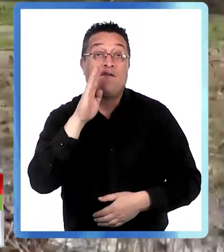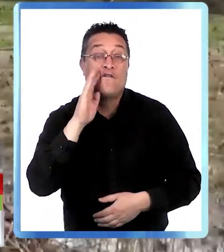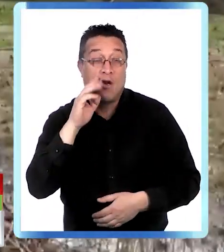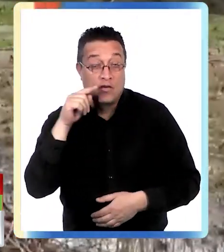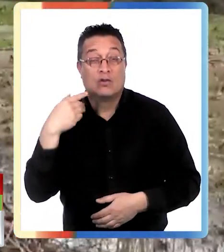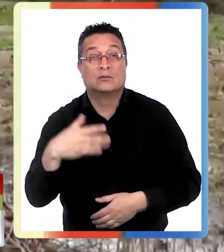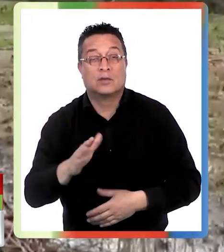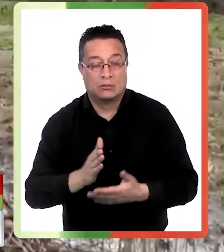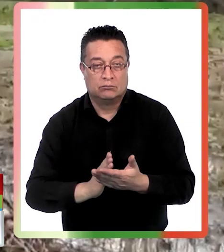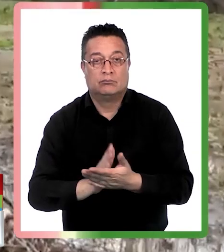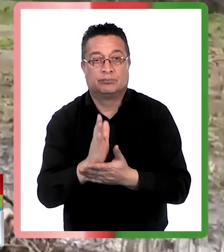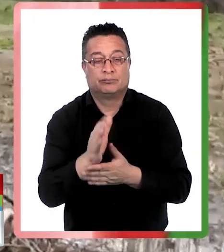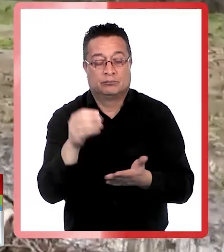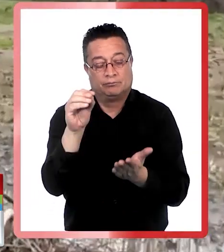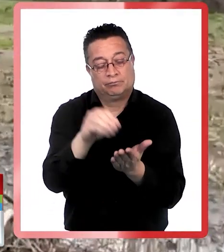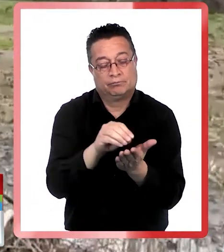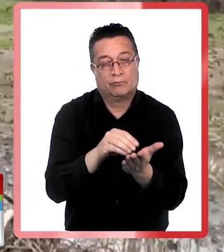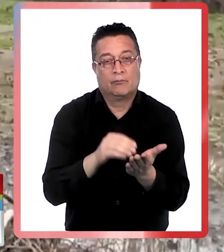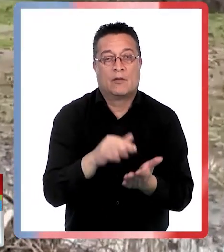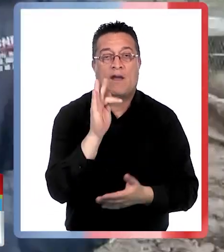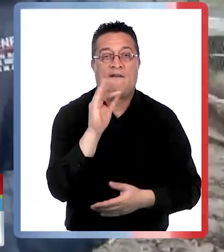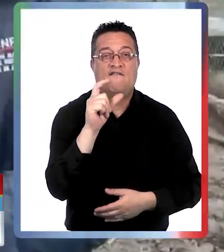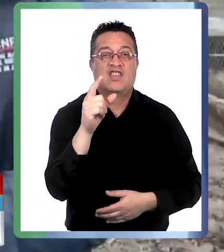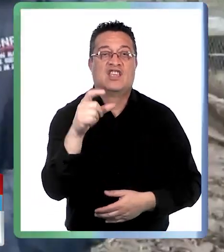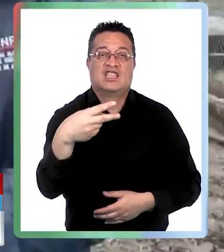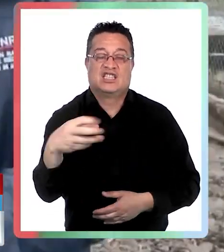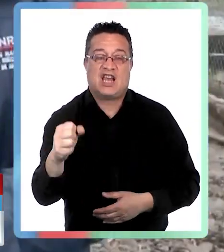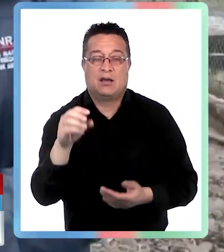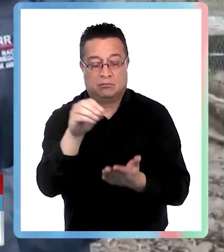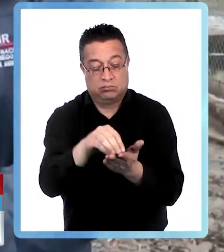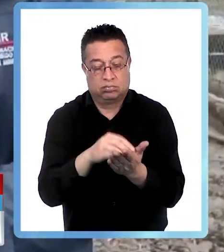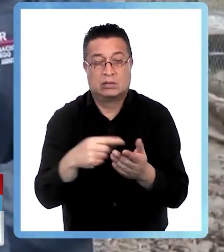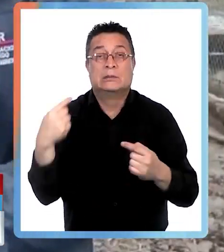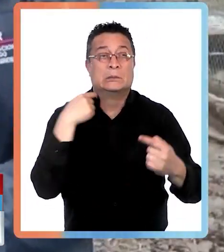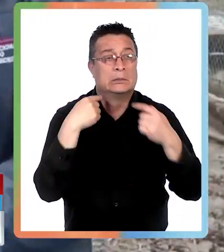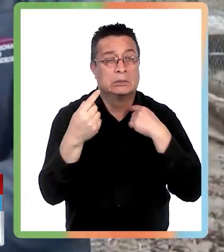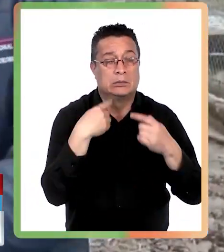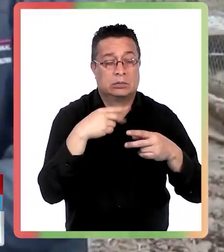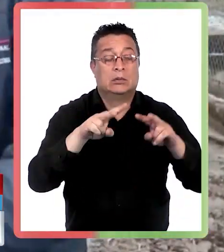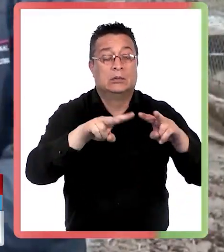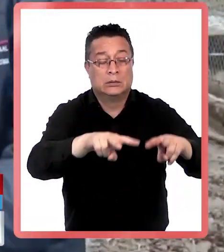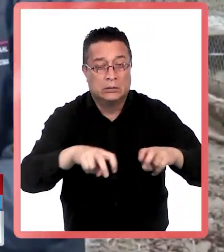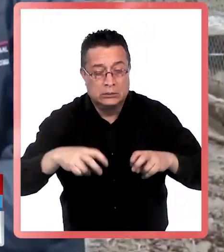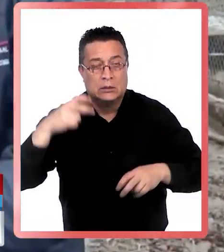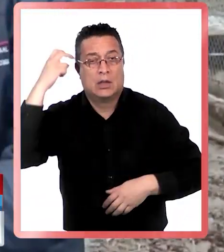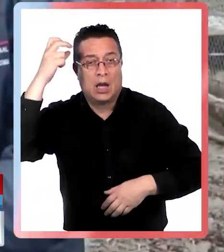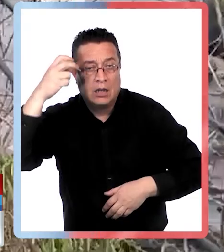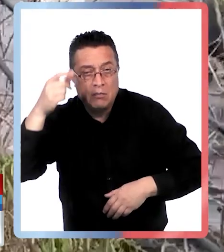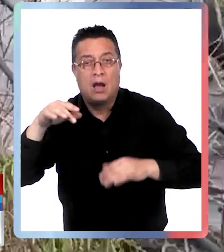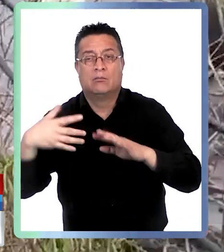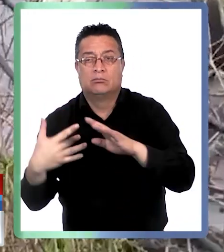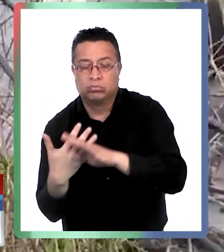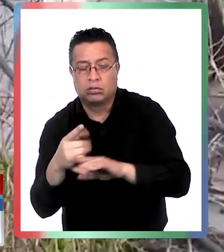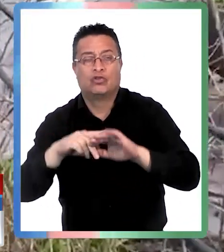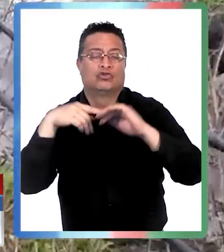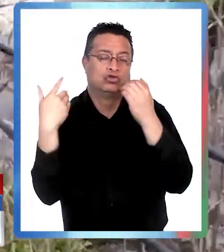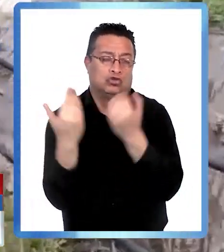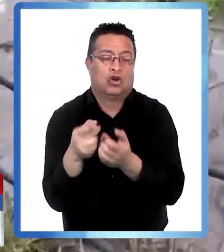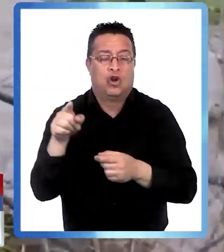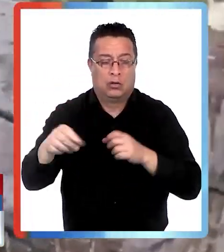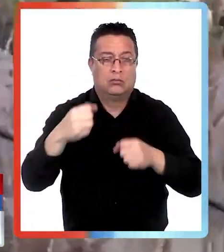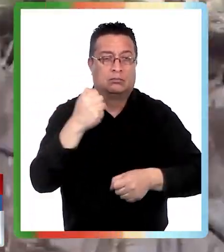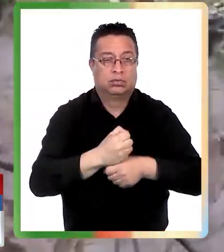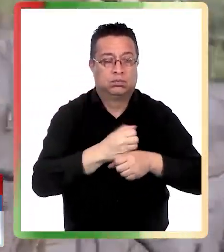odo comenzó la aplicación de la ficha fibe catastro de afectación silvo agropecuaria que sistematiza los daños